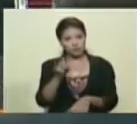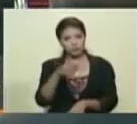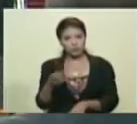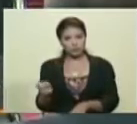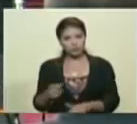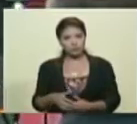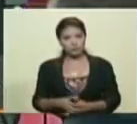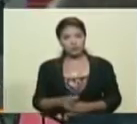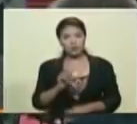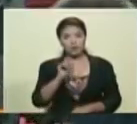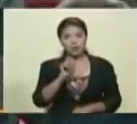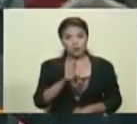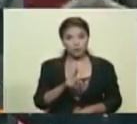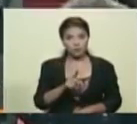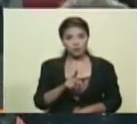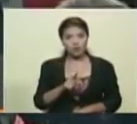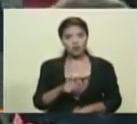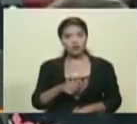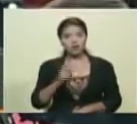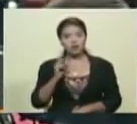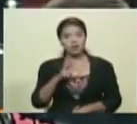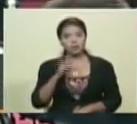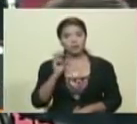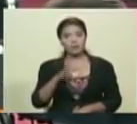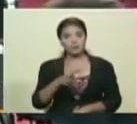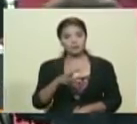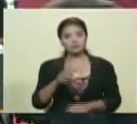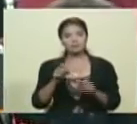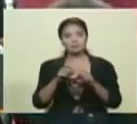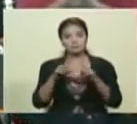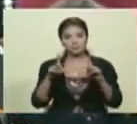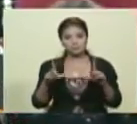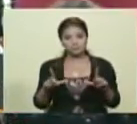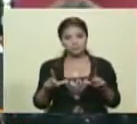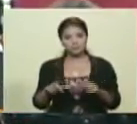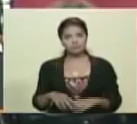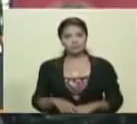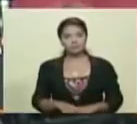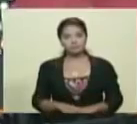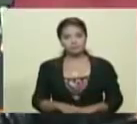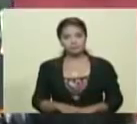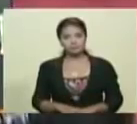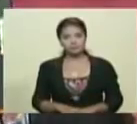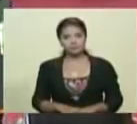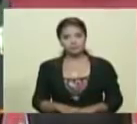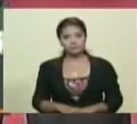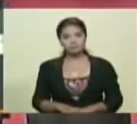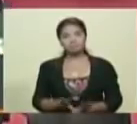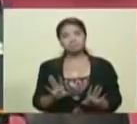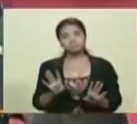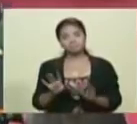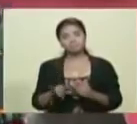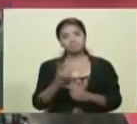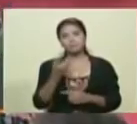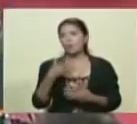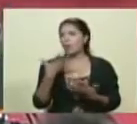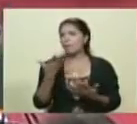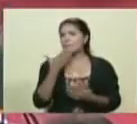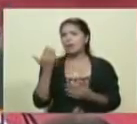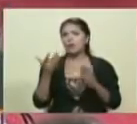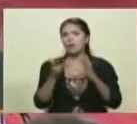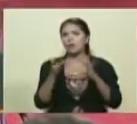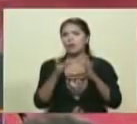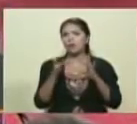A la 1, a las 2 y a las 3. Suele suceder esto. ¿Cuál es la mejor conexión